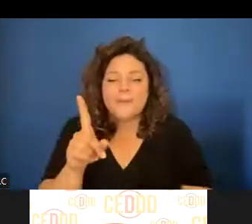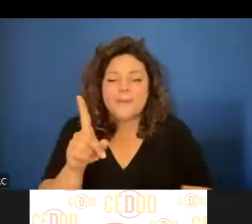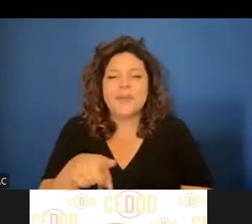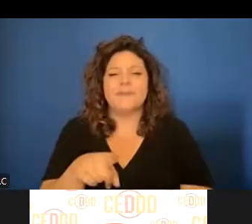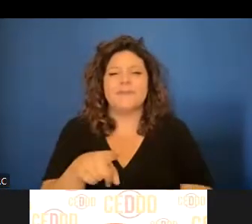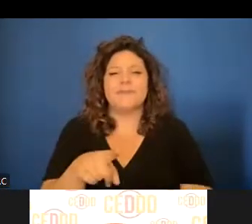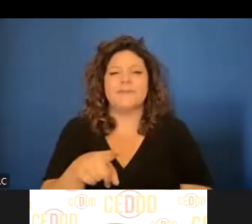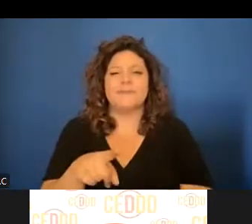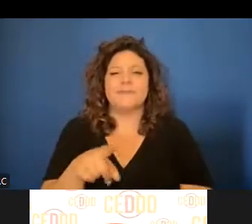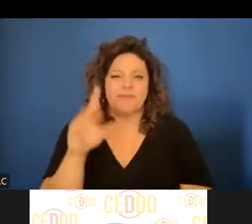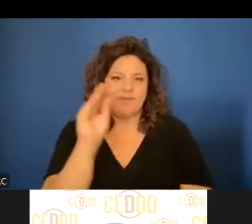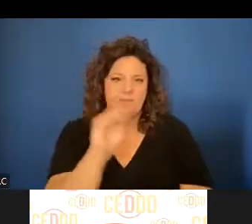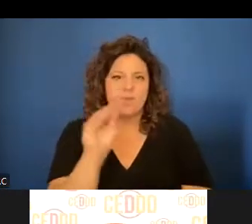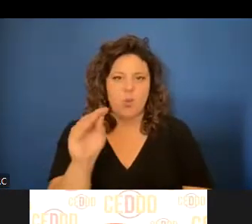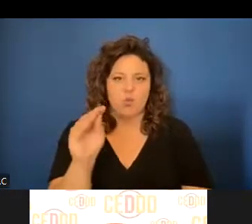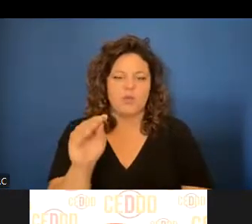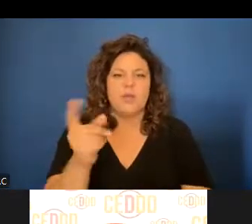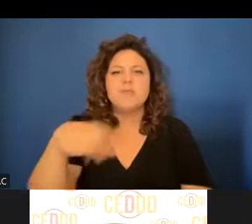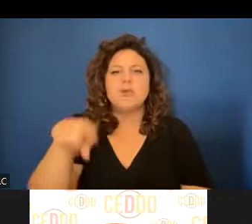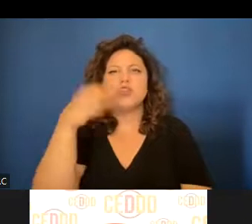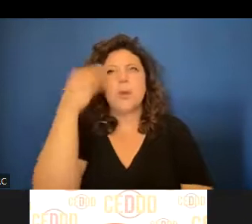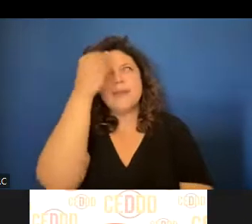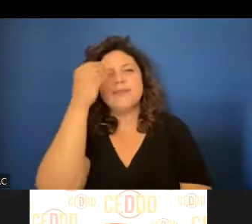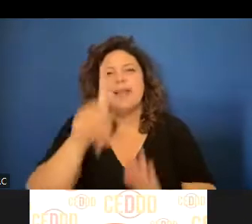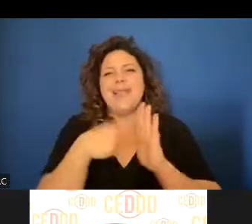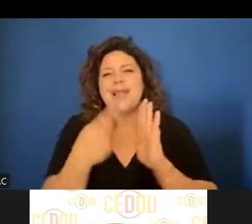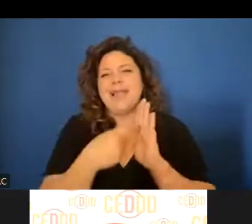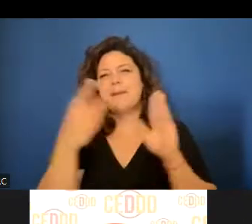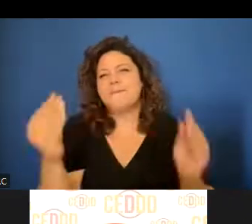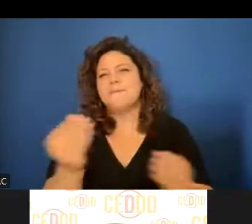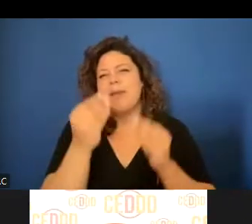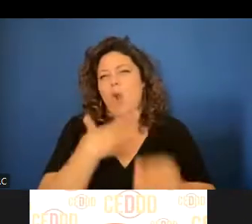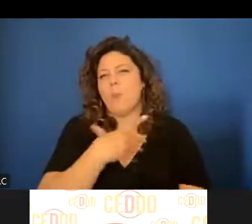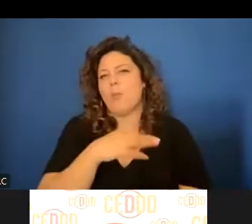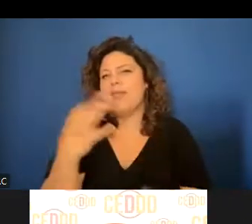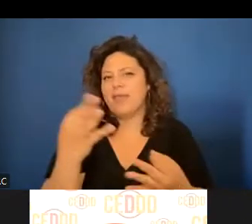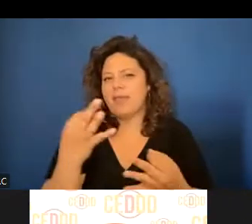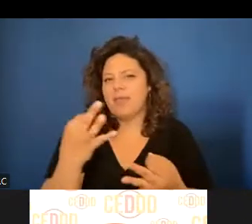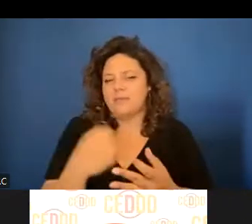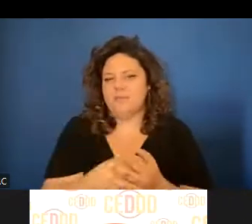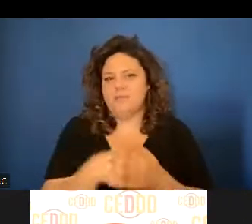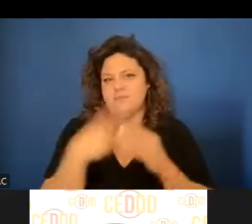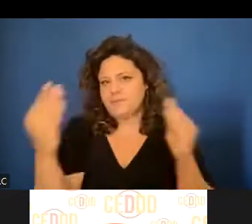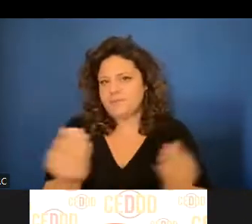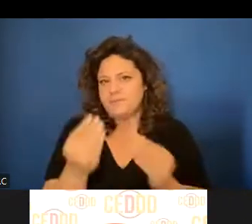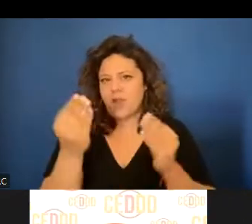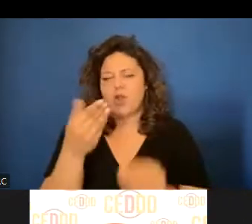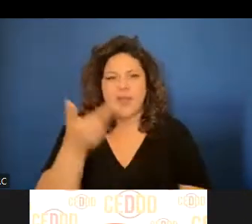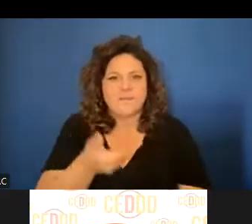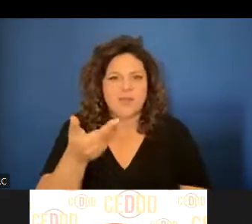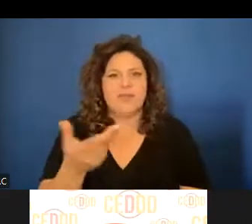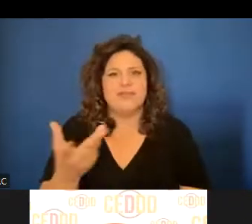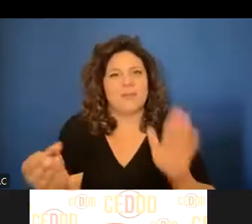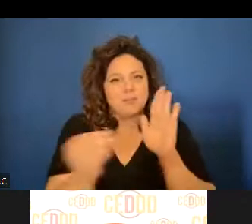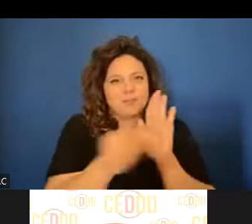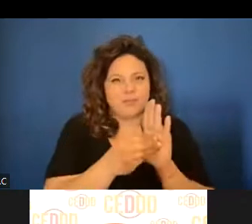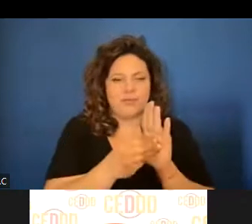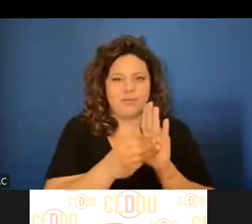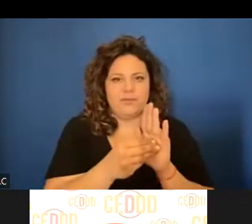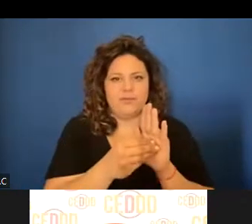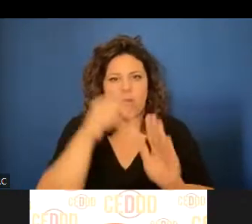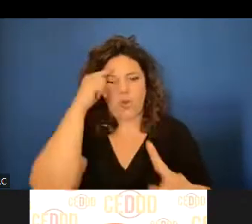cuando nos hemos cogido una baja que no vamos a volver, prácticamente las pruebas se han acabado. Porque son personas que a lo mejor pues no te van a escribir evidentemente WhatsApp,